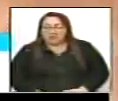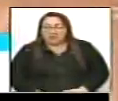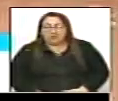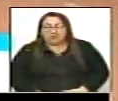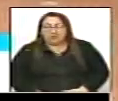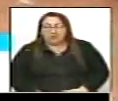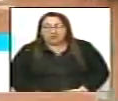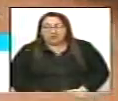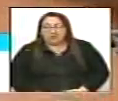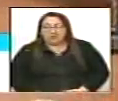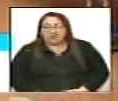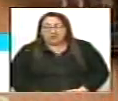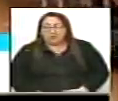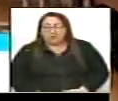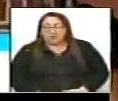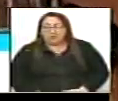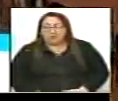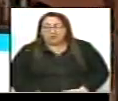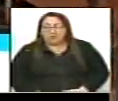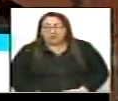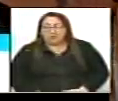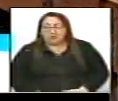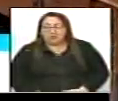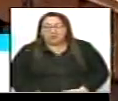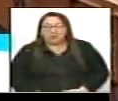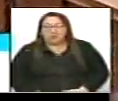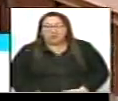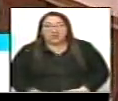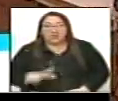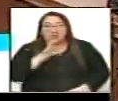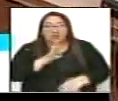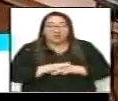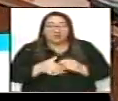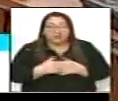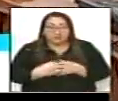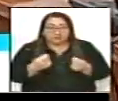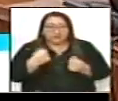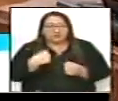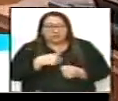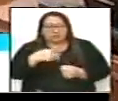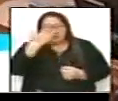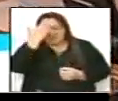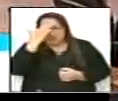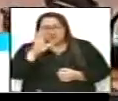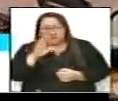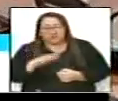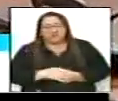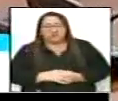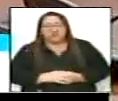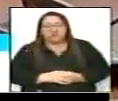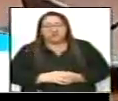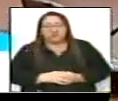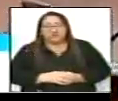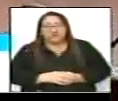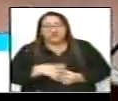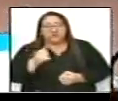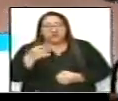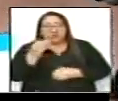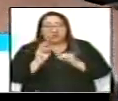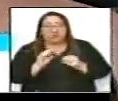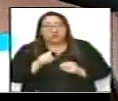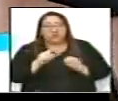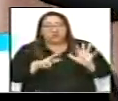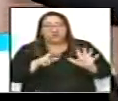Aramayo. Hablando de dinero, todos sabemos de que hay un presupuesto